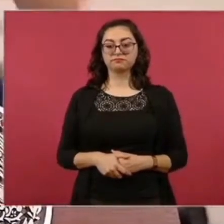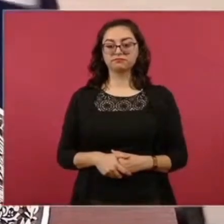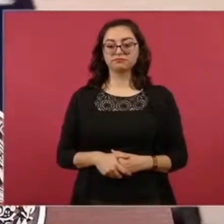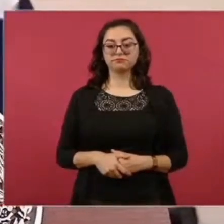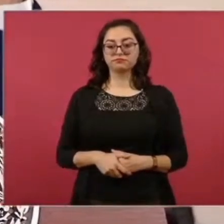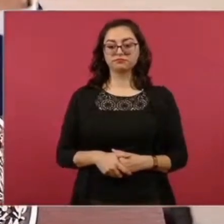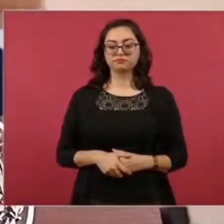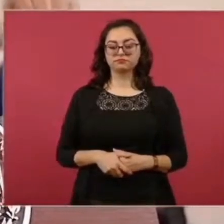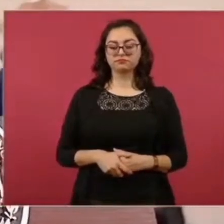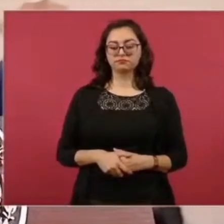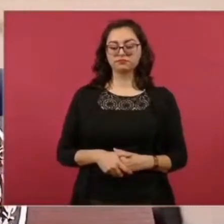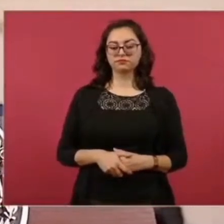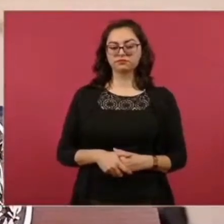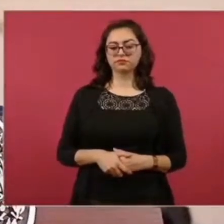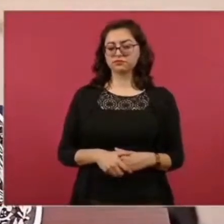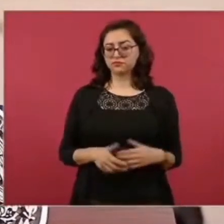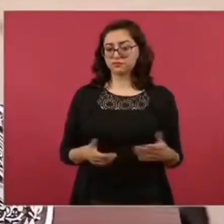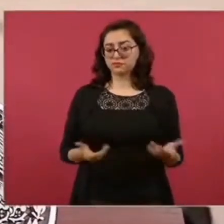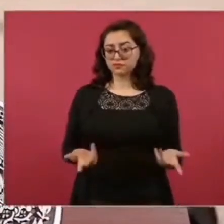por